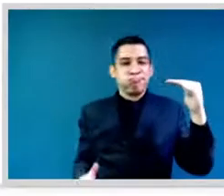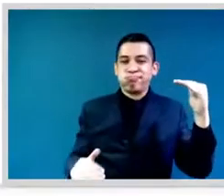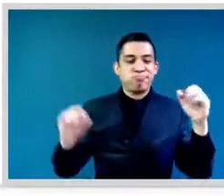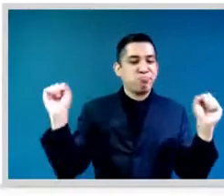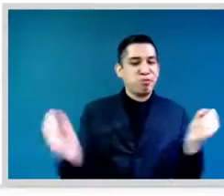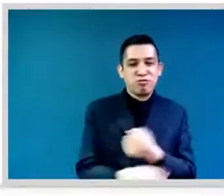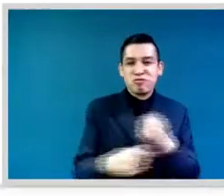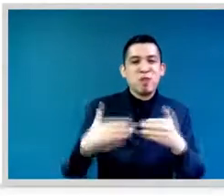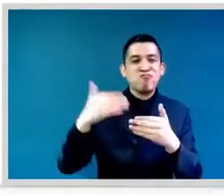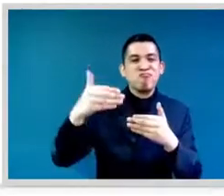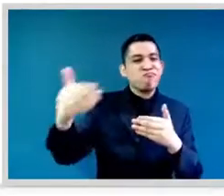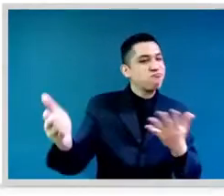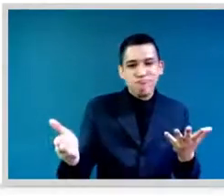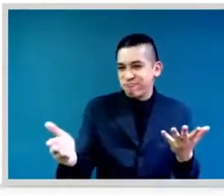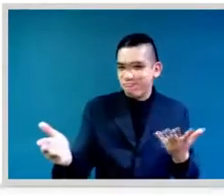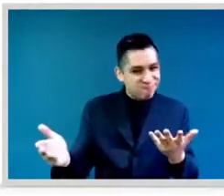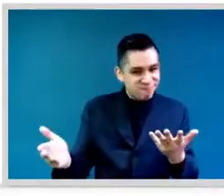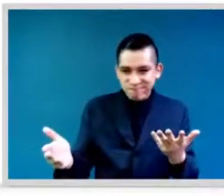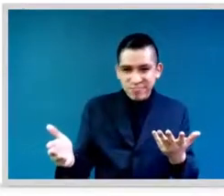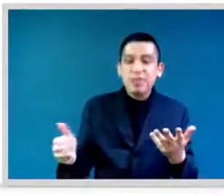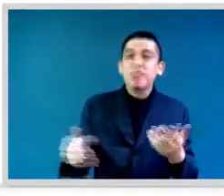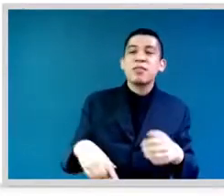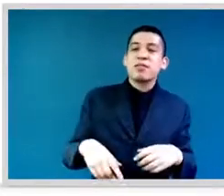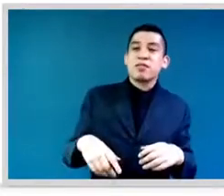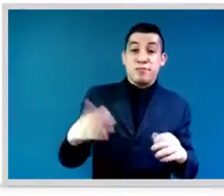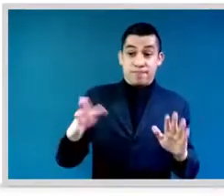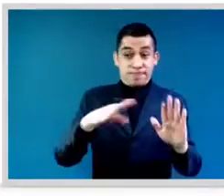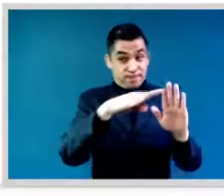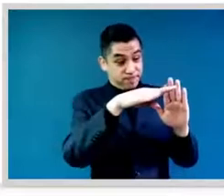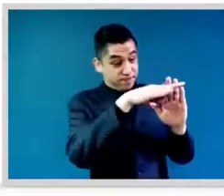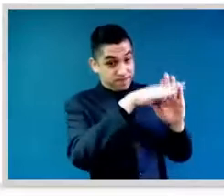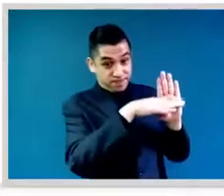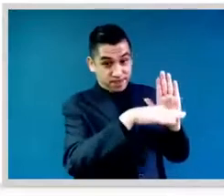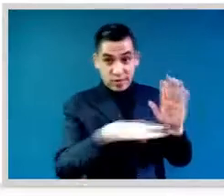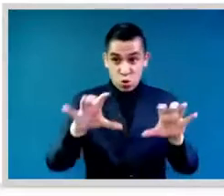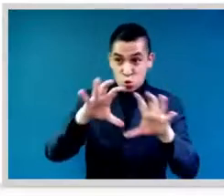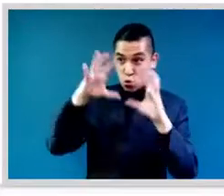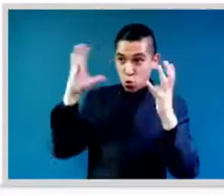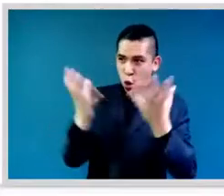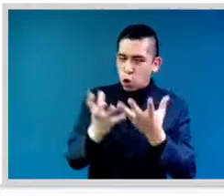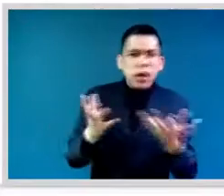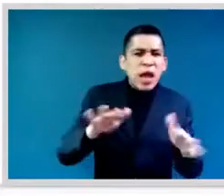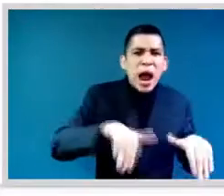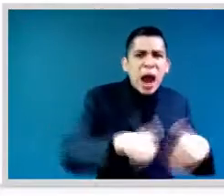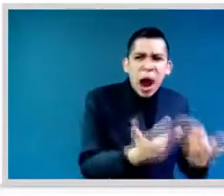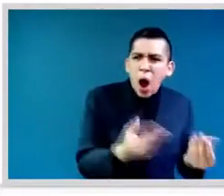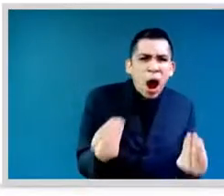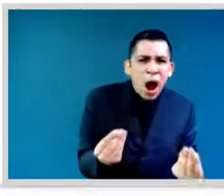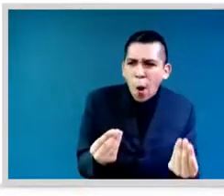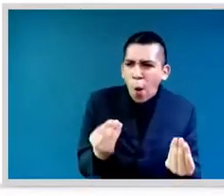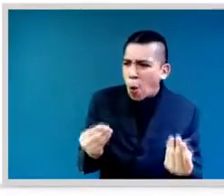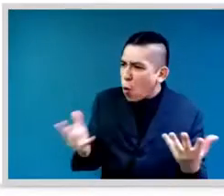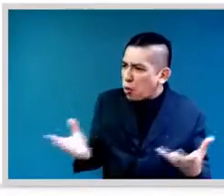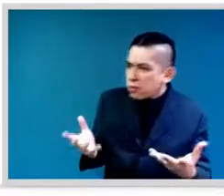La agenda global y la transversalidad de acciones que genera deben centrarse en la